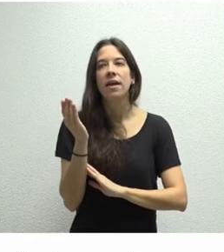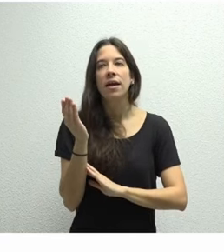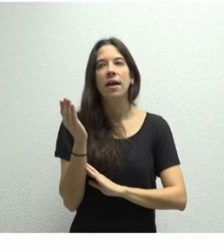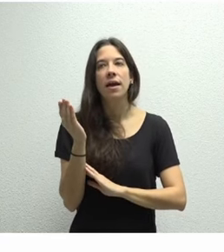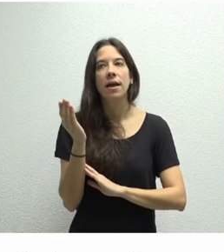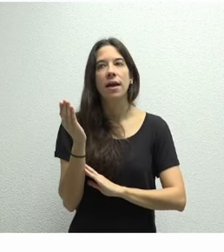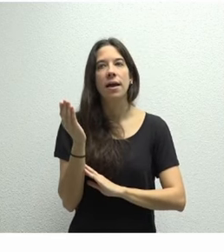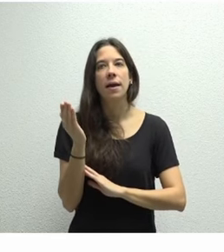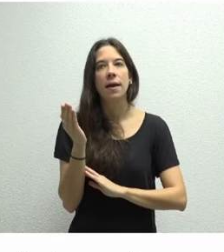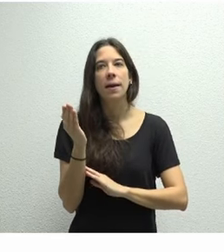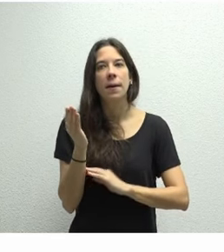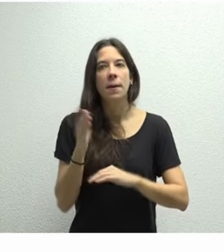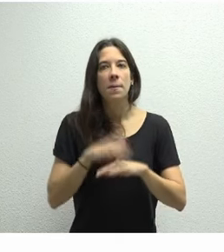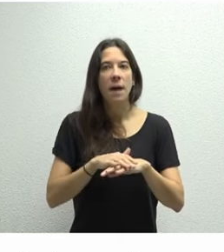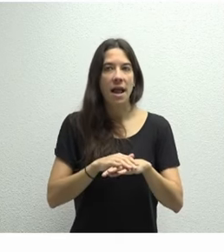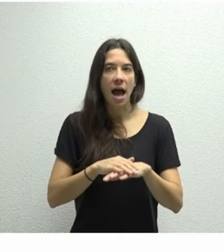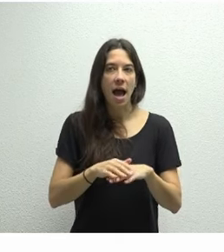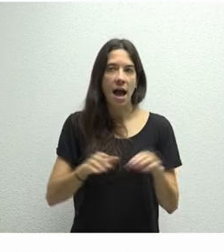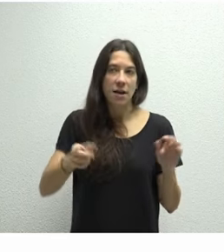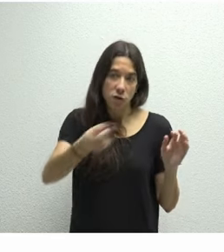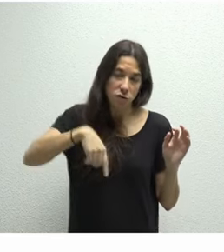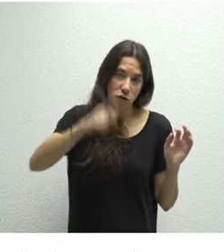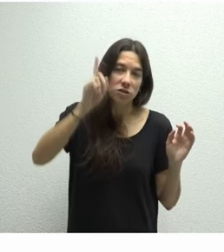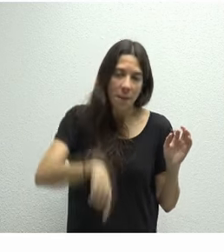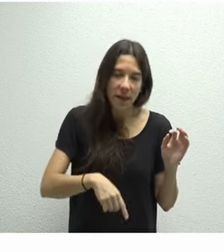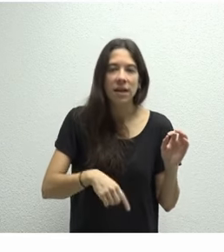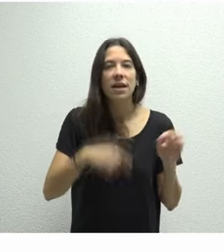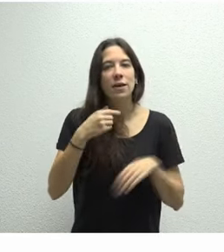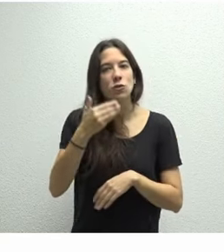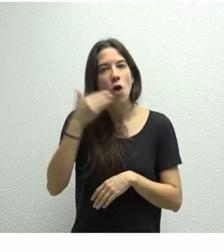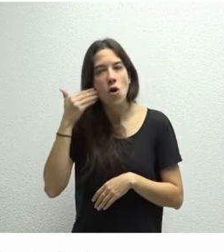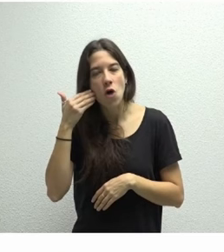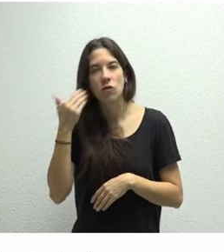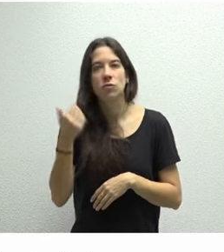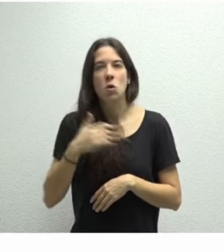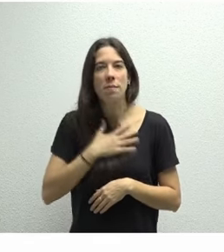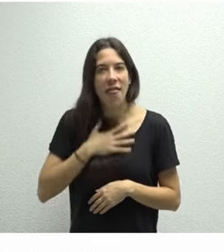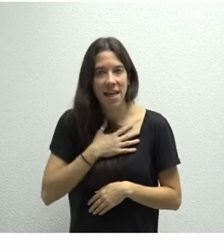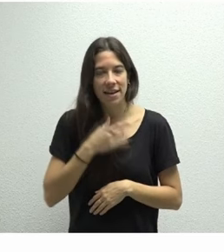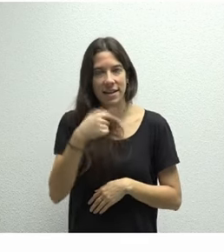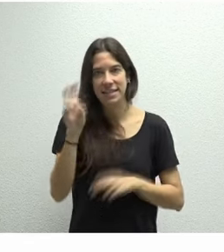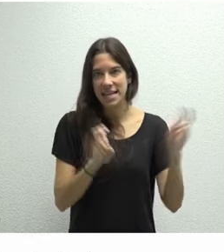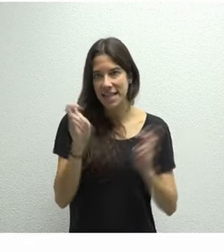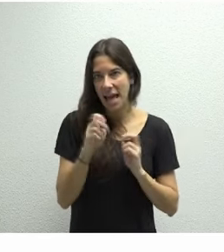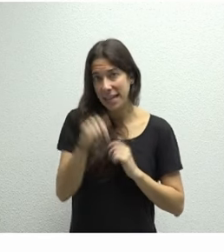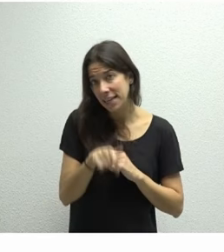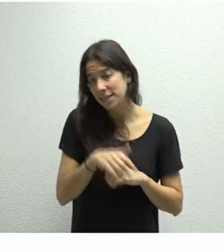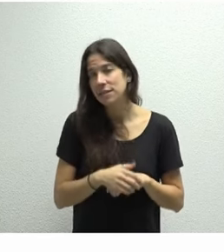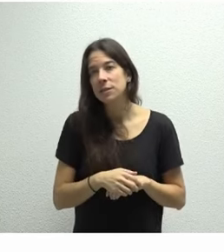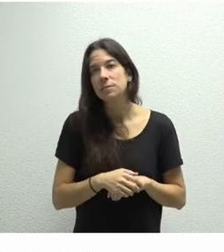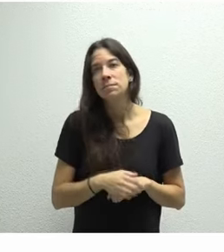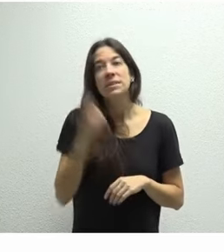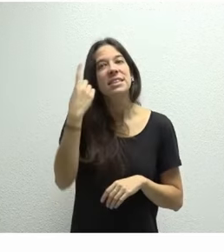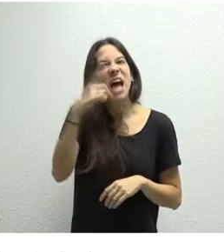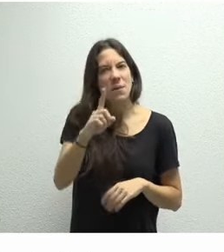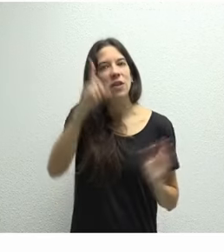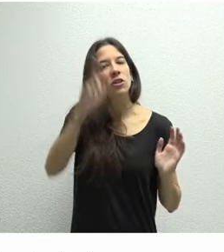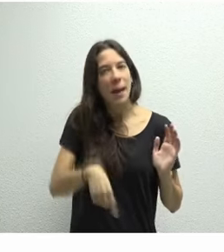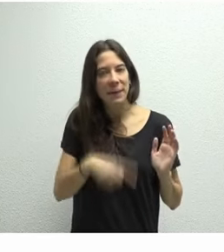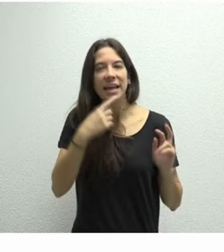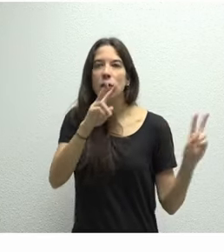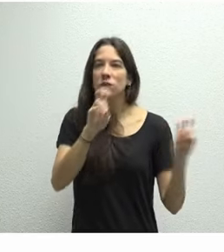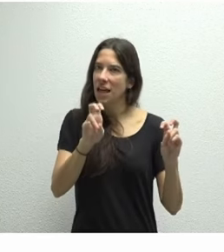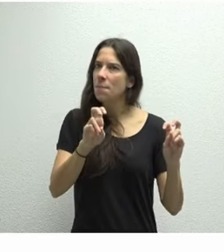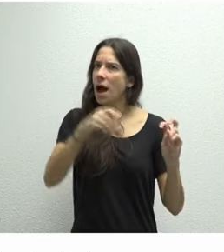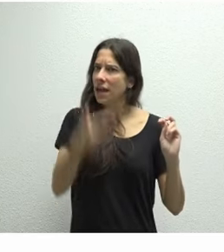para fundación 11 pues es un honor y un placer tenerlos aquí y sabiendo que que en un tema tan relevante como